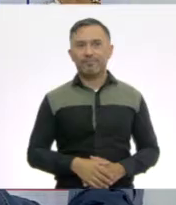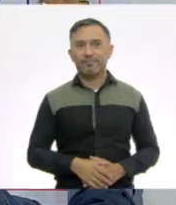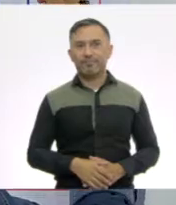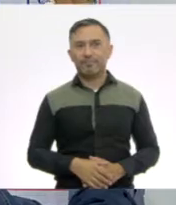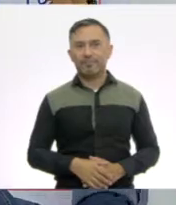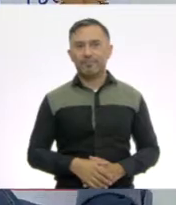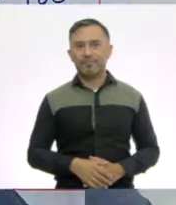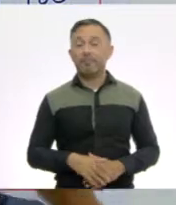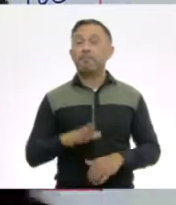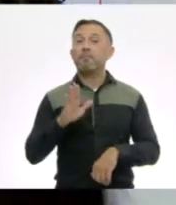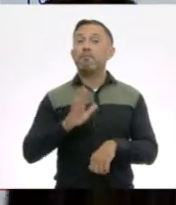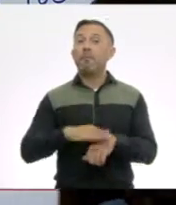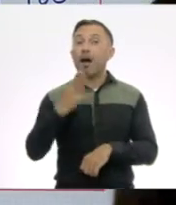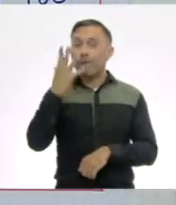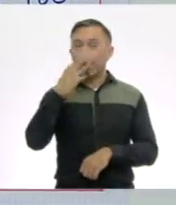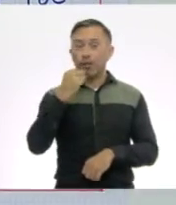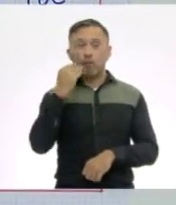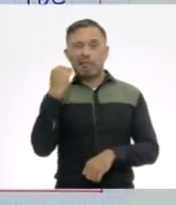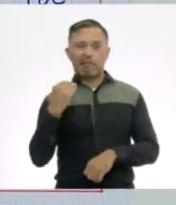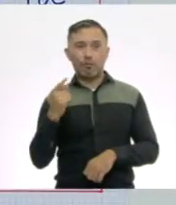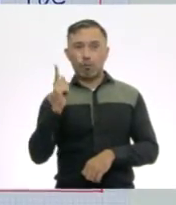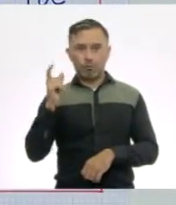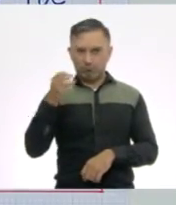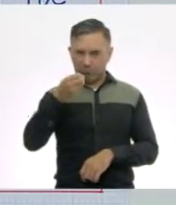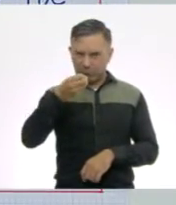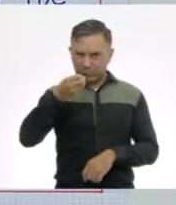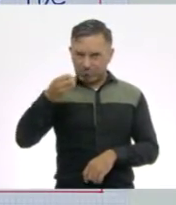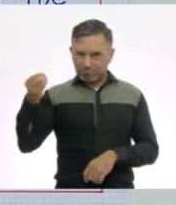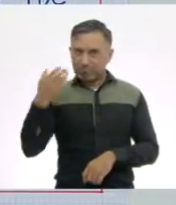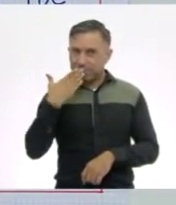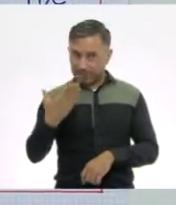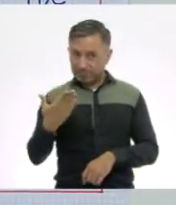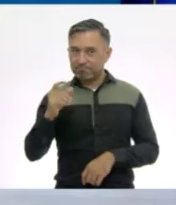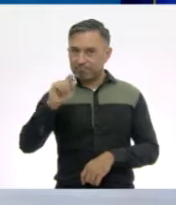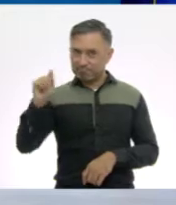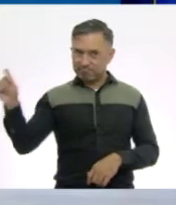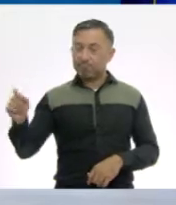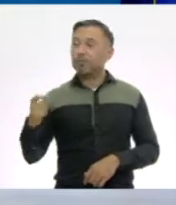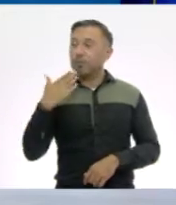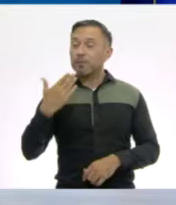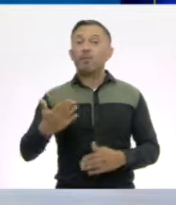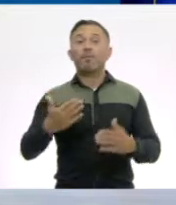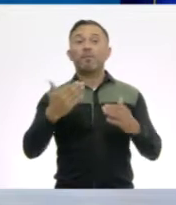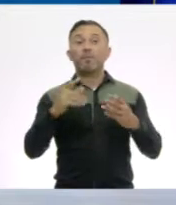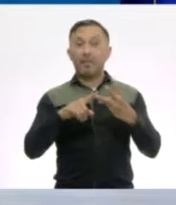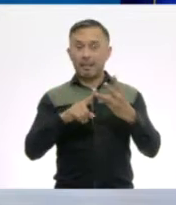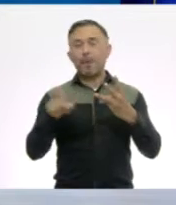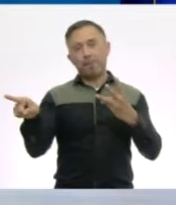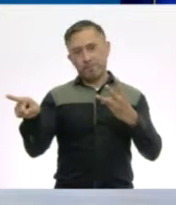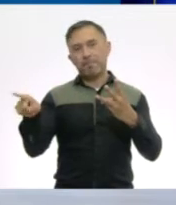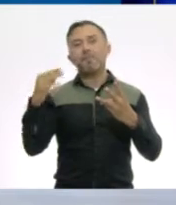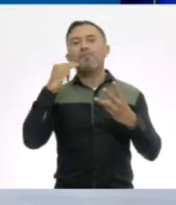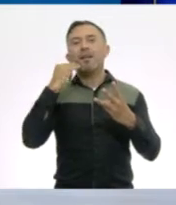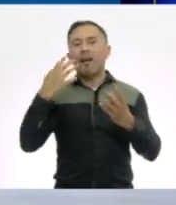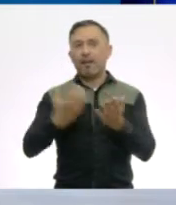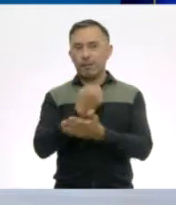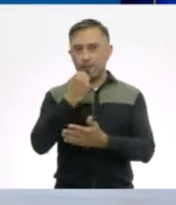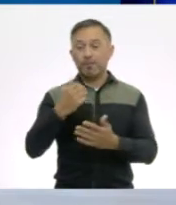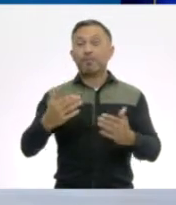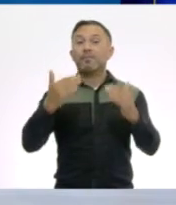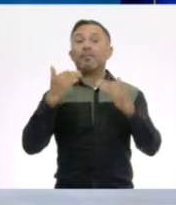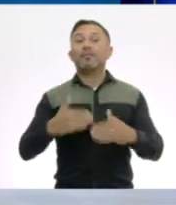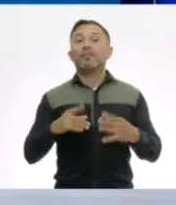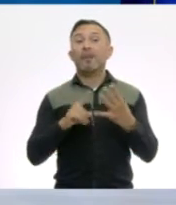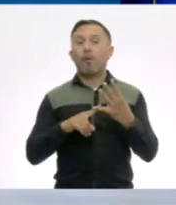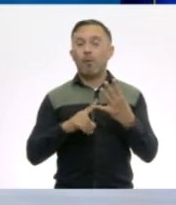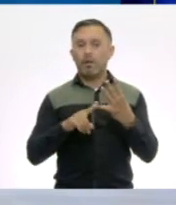más bonita. Con muy todo bien. Y mi acento. Muy bien. Entonces, tercera jugada, ganó María. Vámonos con la cuarta.